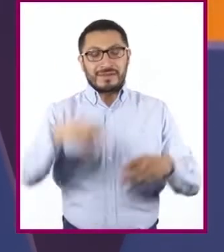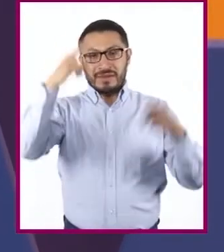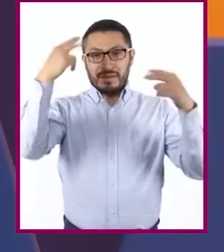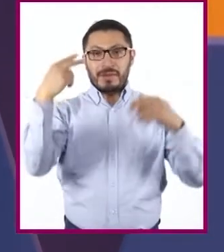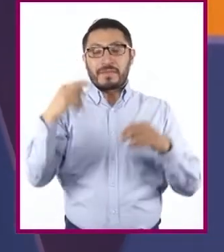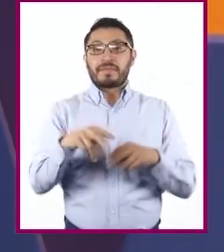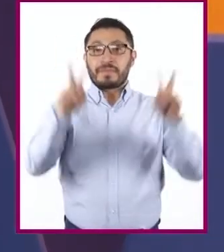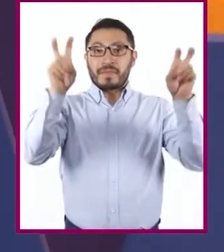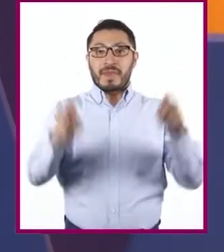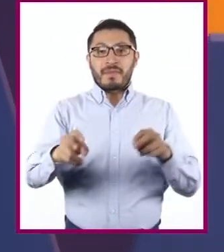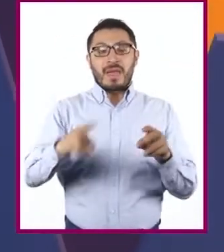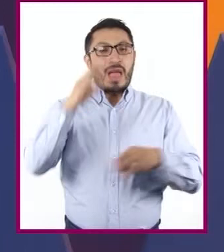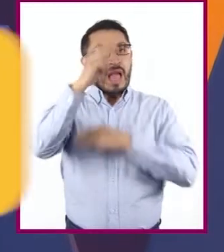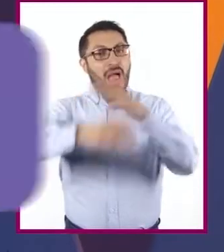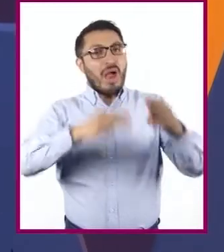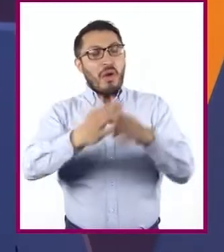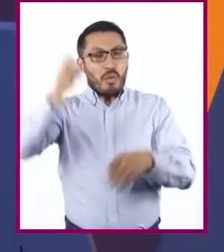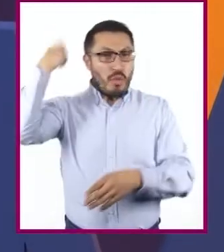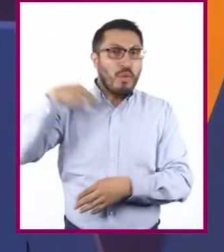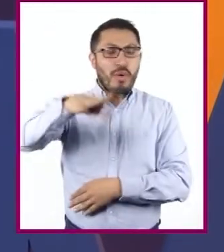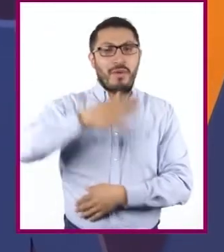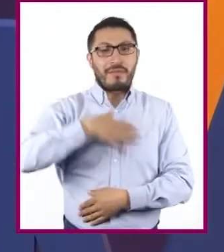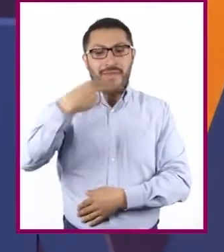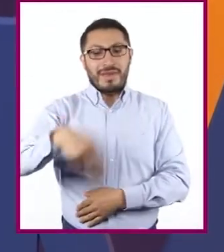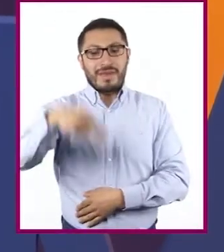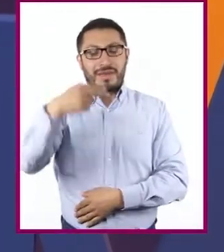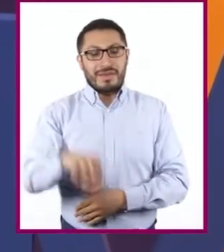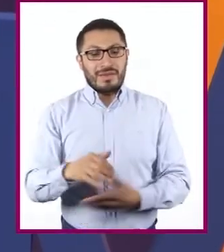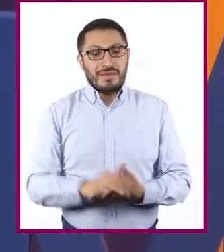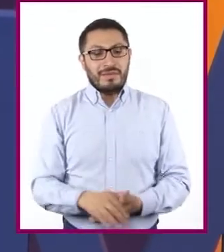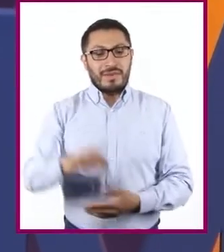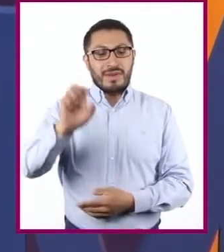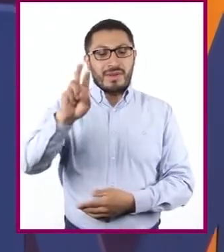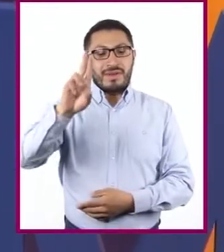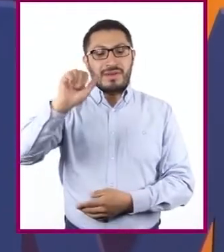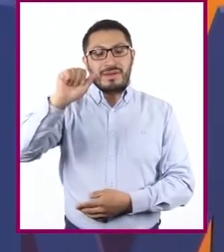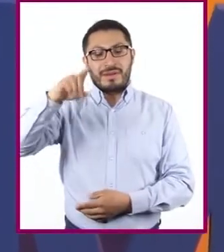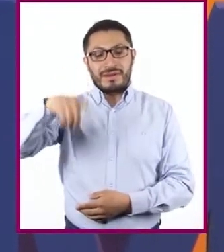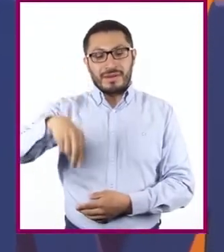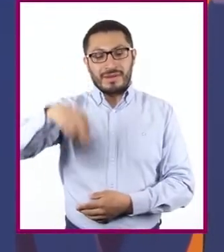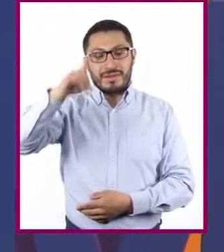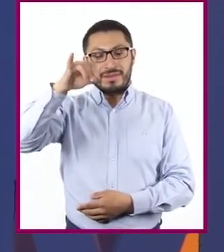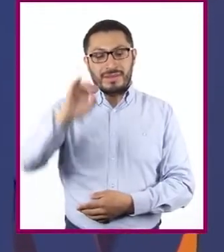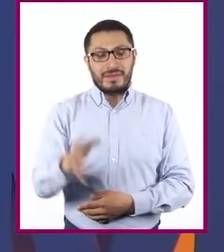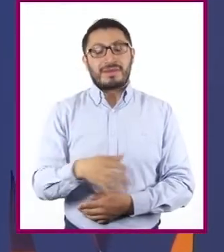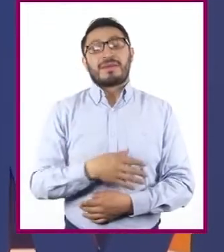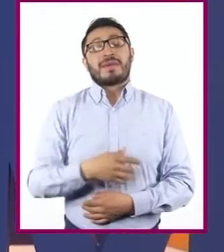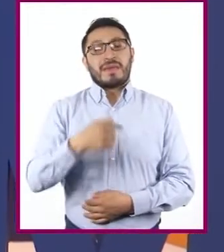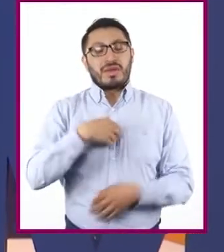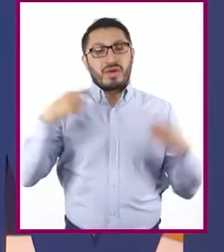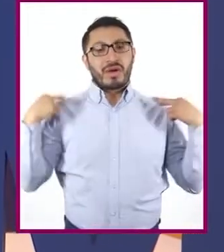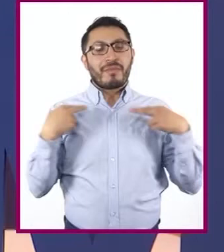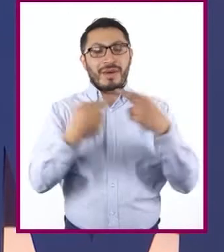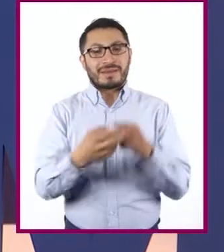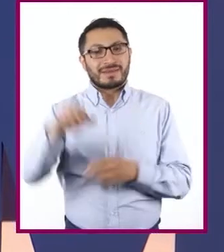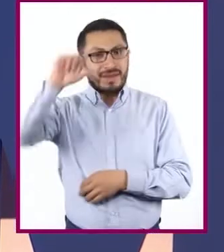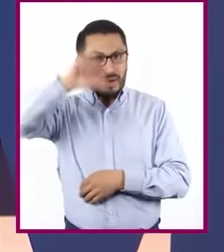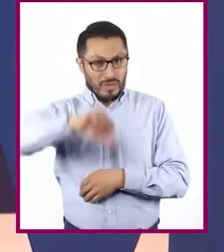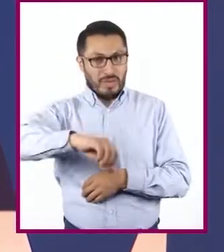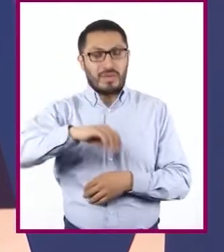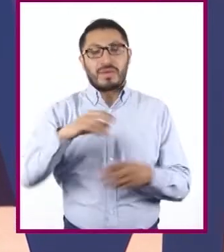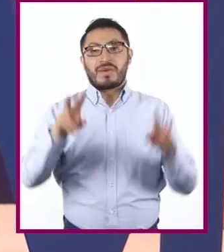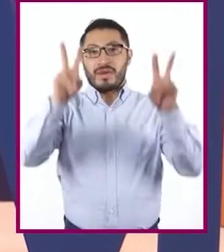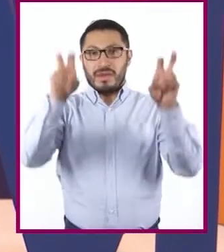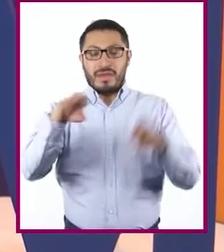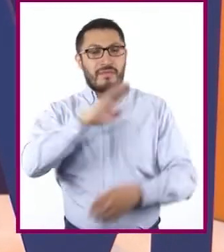Mundo. Mi nombre es Erandi Rodríguez y seré su maestra en esta sesión de la asignatura Lengua Materna. Así